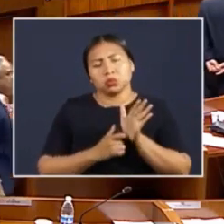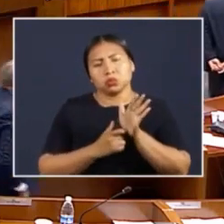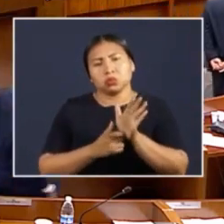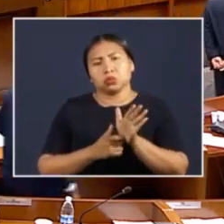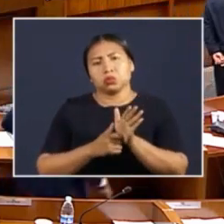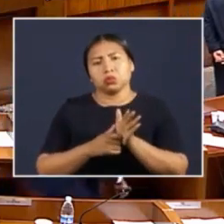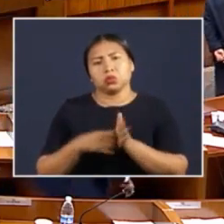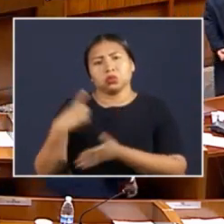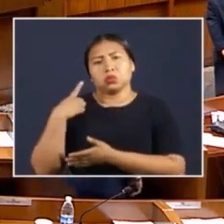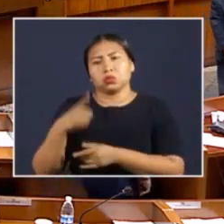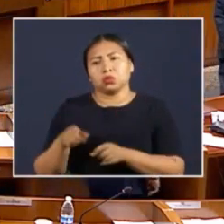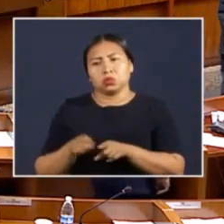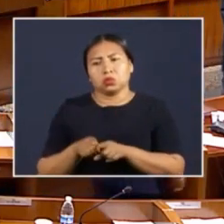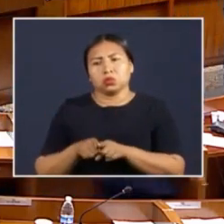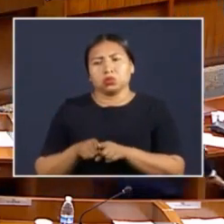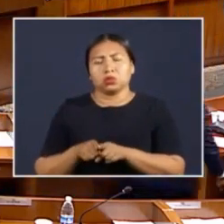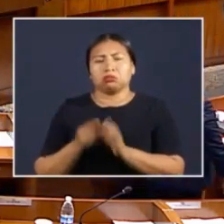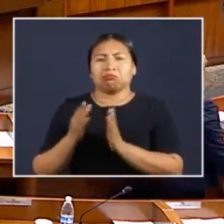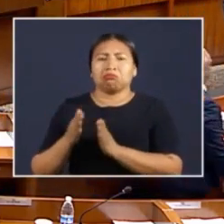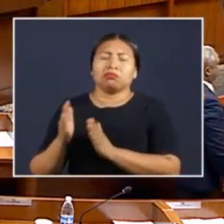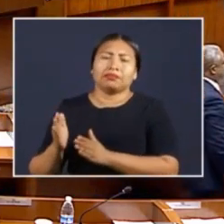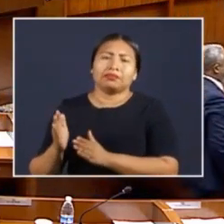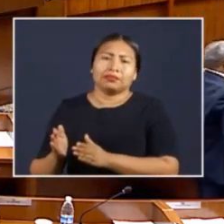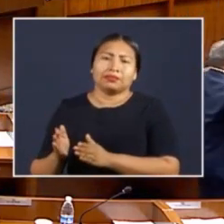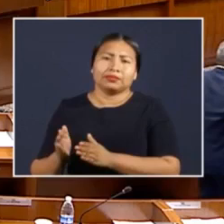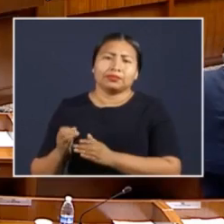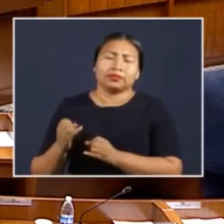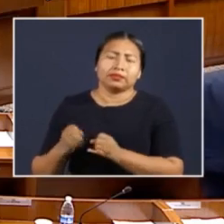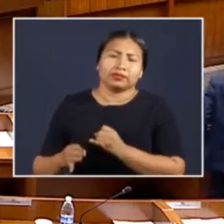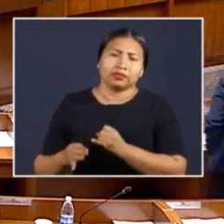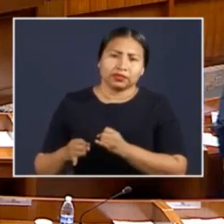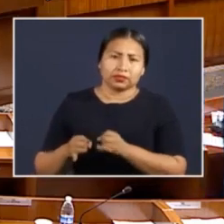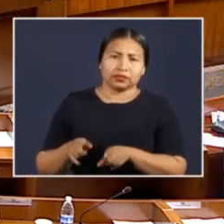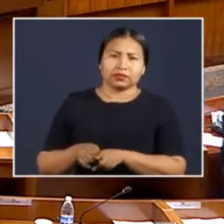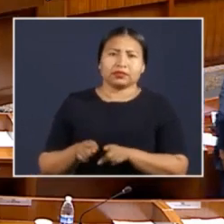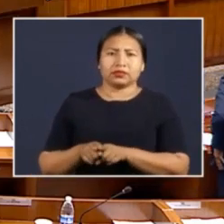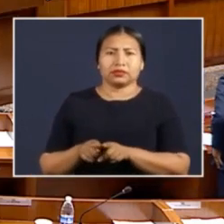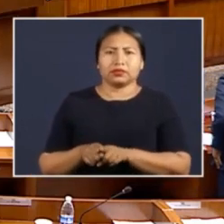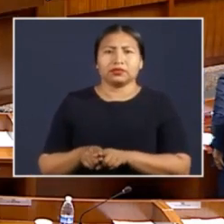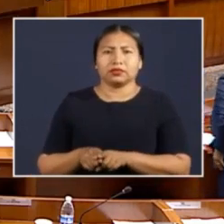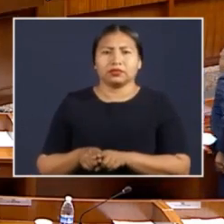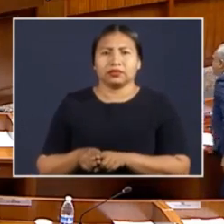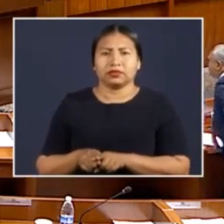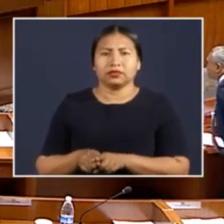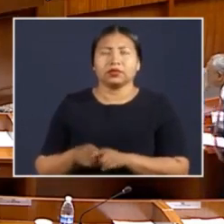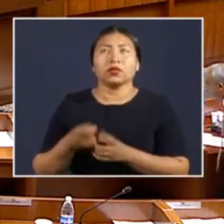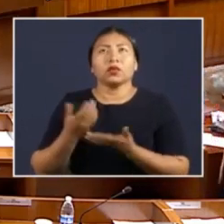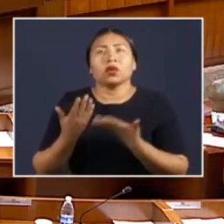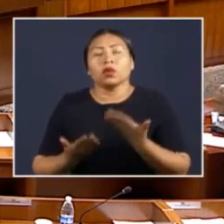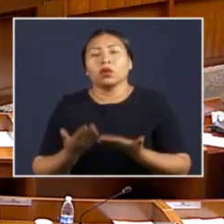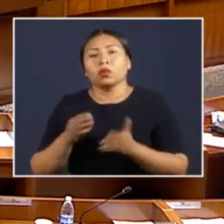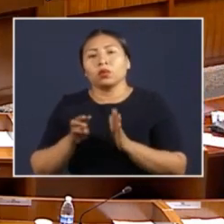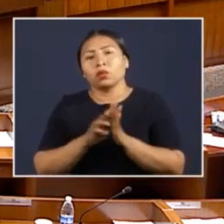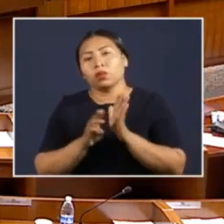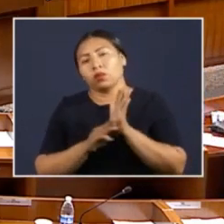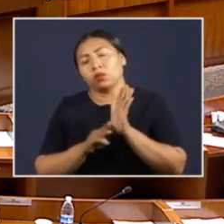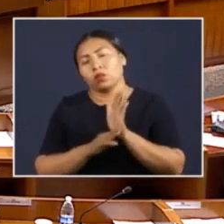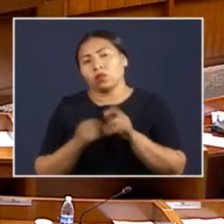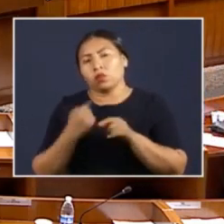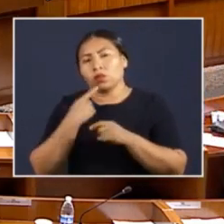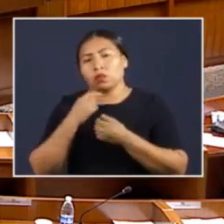dirección de planificación que será creada para este fin un instituto de planificación con materia de infraestructura e